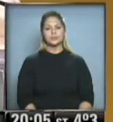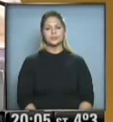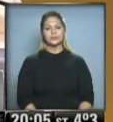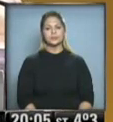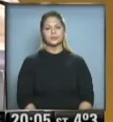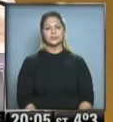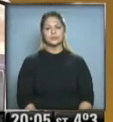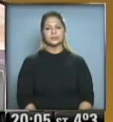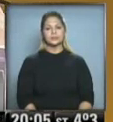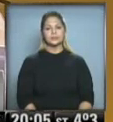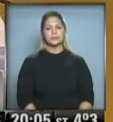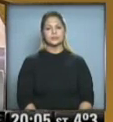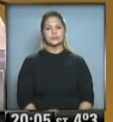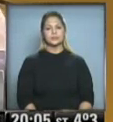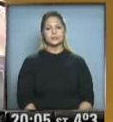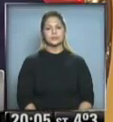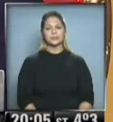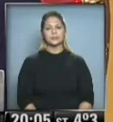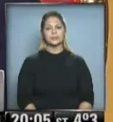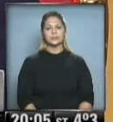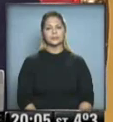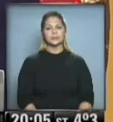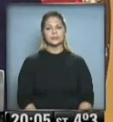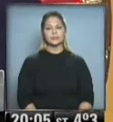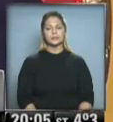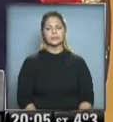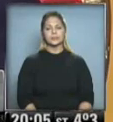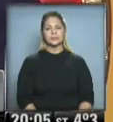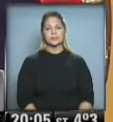Y por eso nos imponen grandes desafíos.